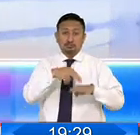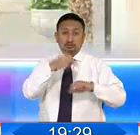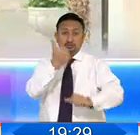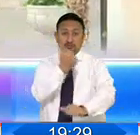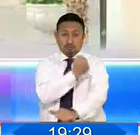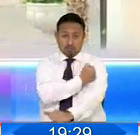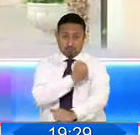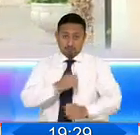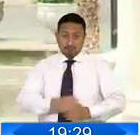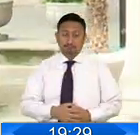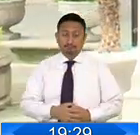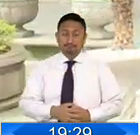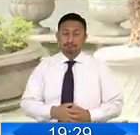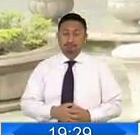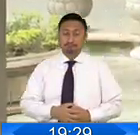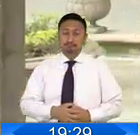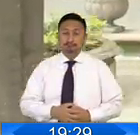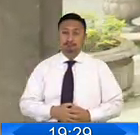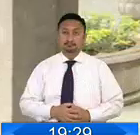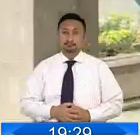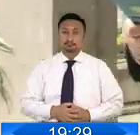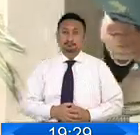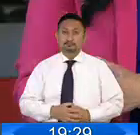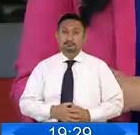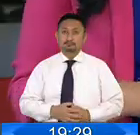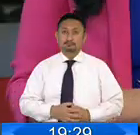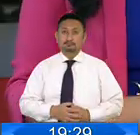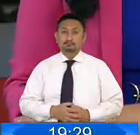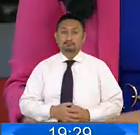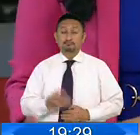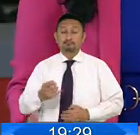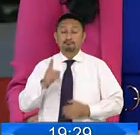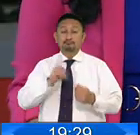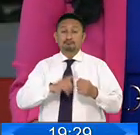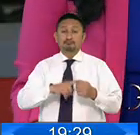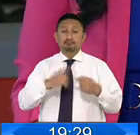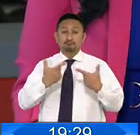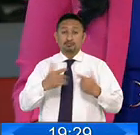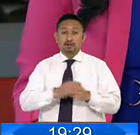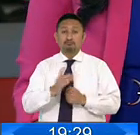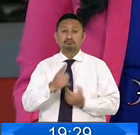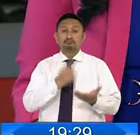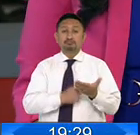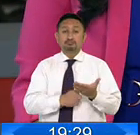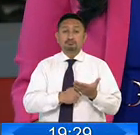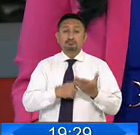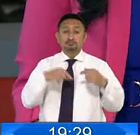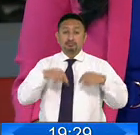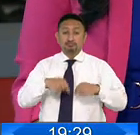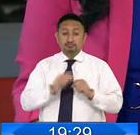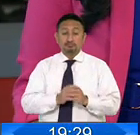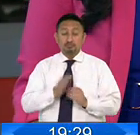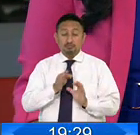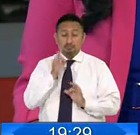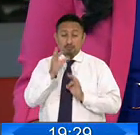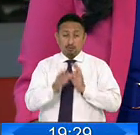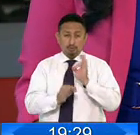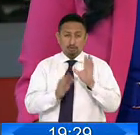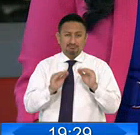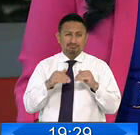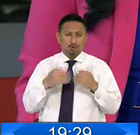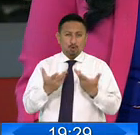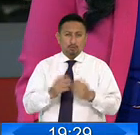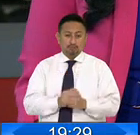Vacunación. Informó Priscila Cadena. En Quito se realizan estudios sobre el comportamiento del COVID-19. Entre